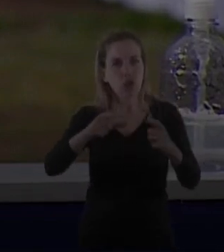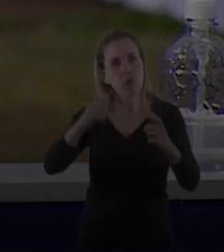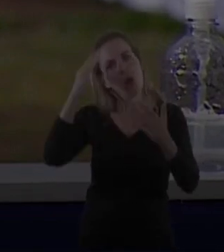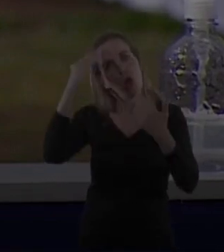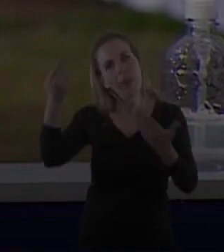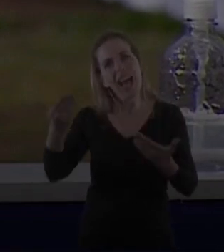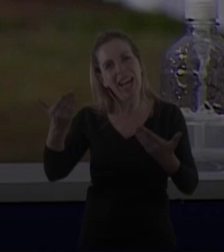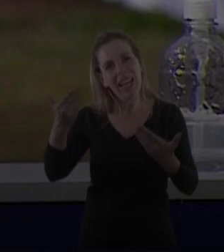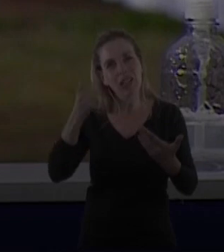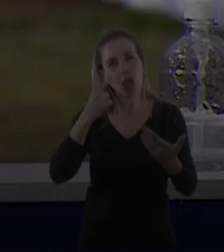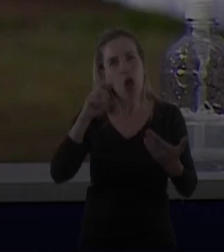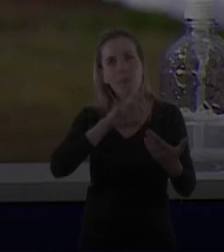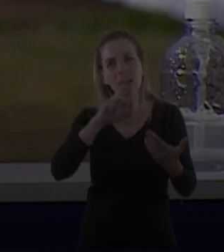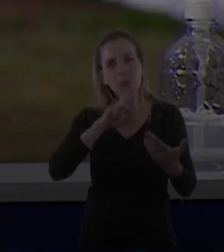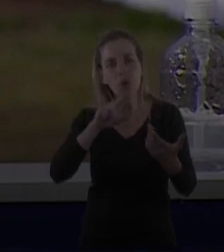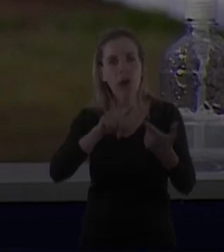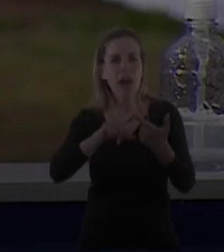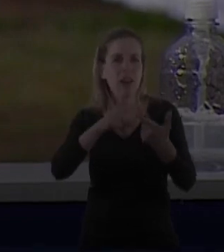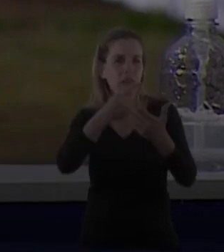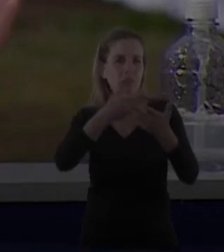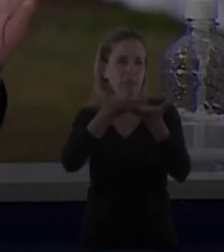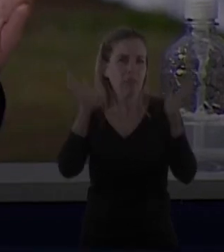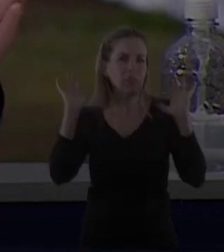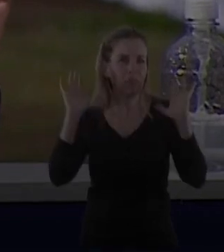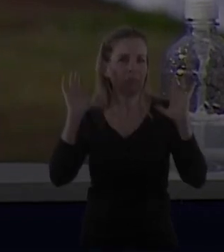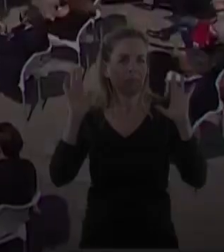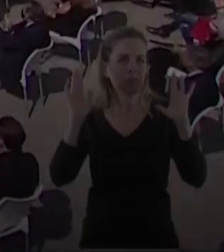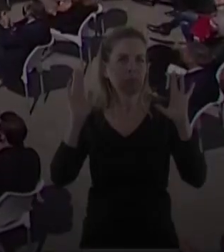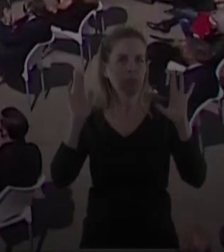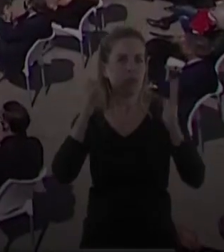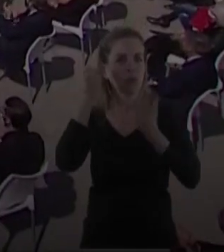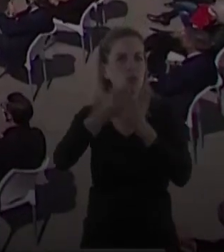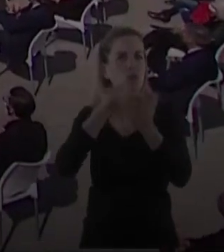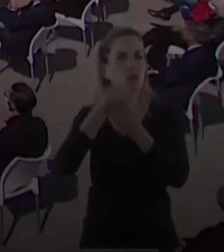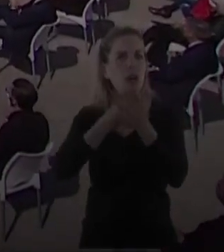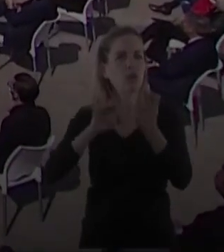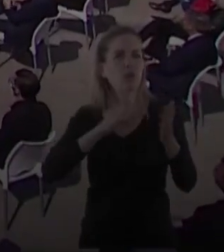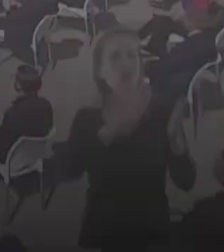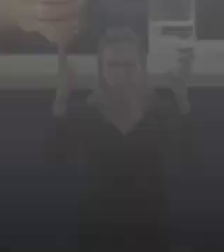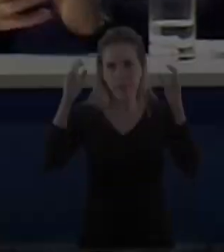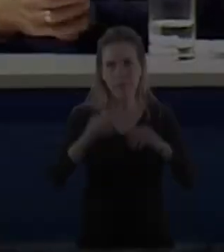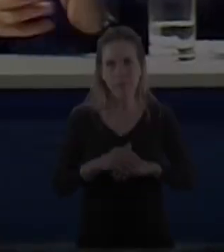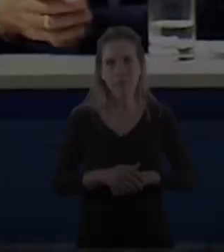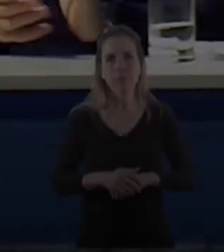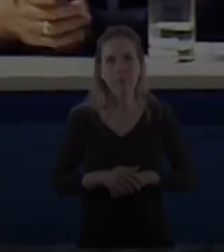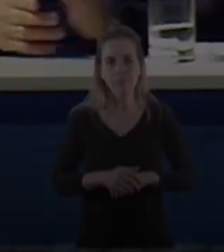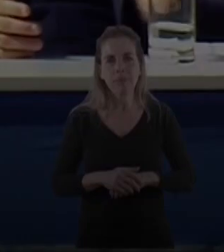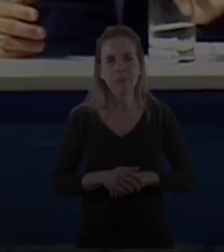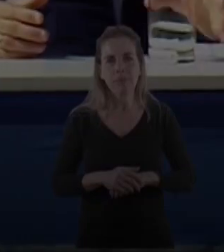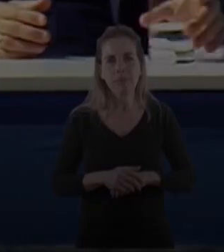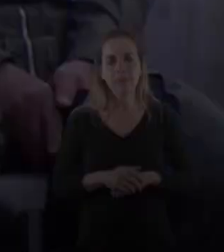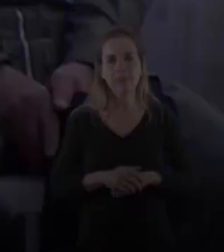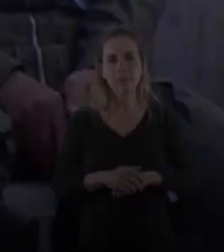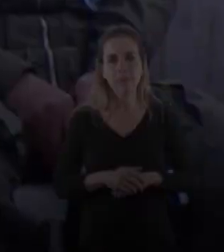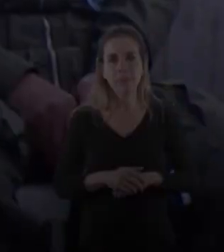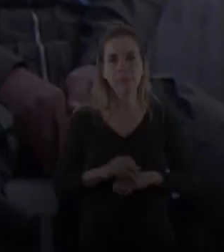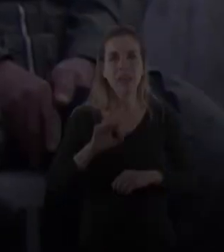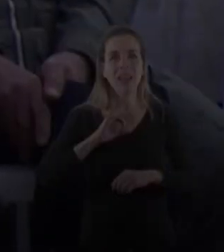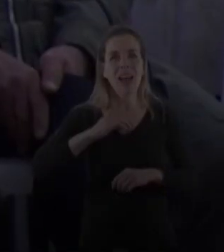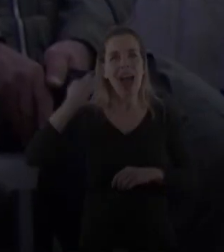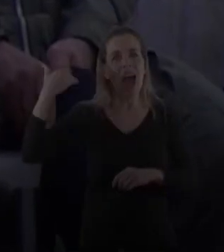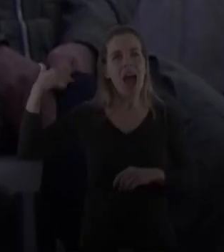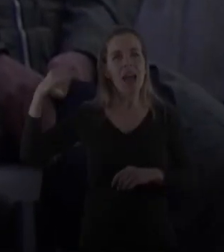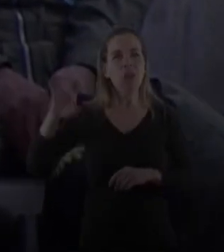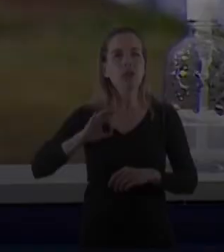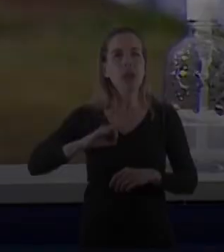hombres y mujeres que dieron todo para que la Argentina viva. Había allá por